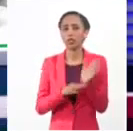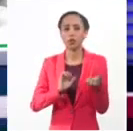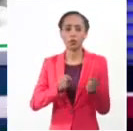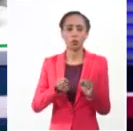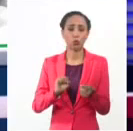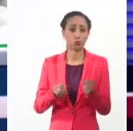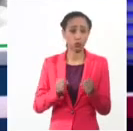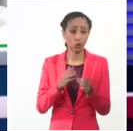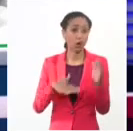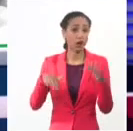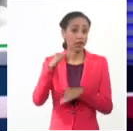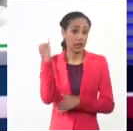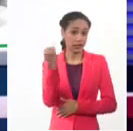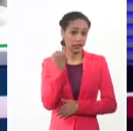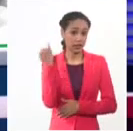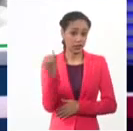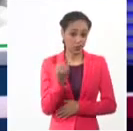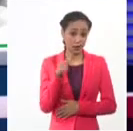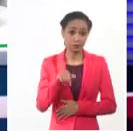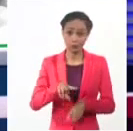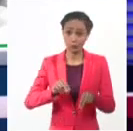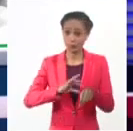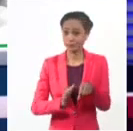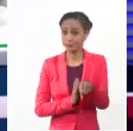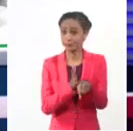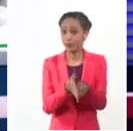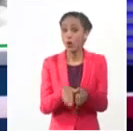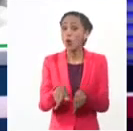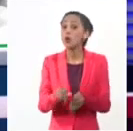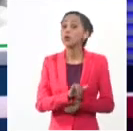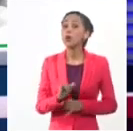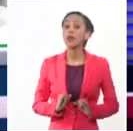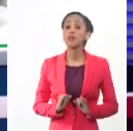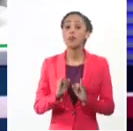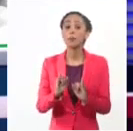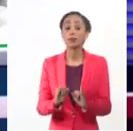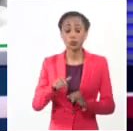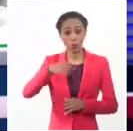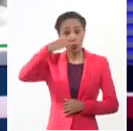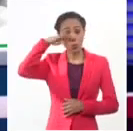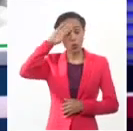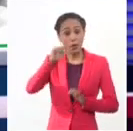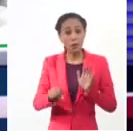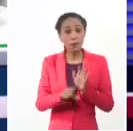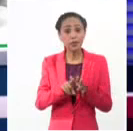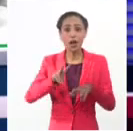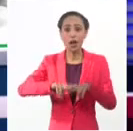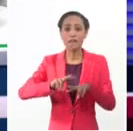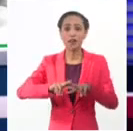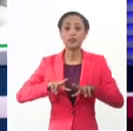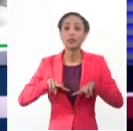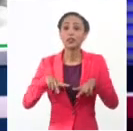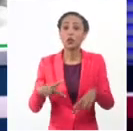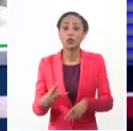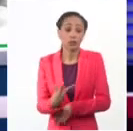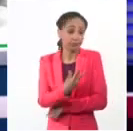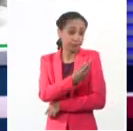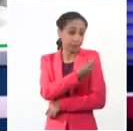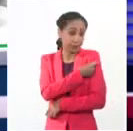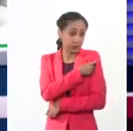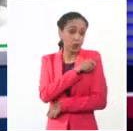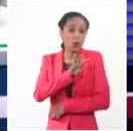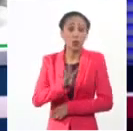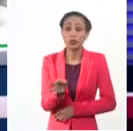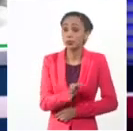sanitario internacional. Hoy además es noticia en medios nacionales que inicia en La Habana la dosis de refuerzo en 4 municipios y